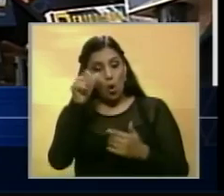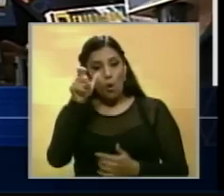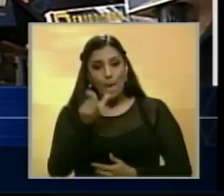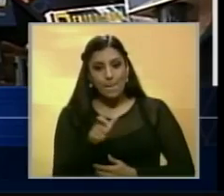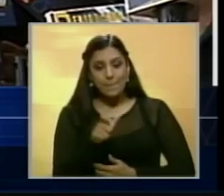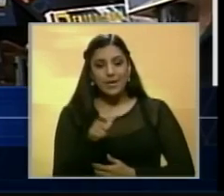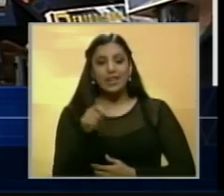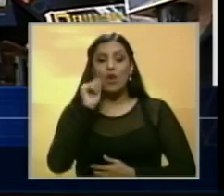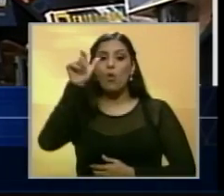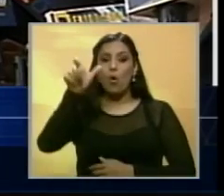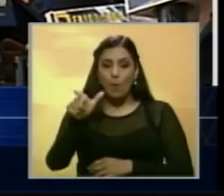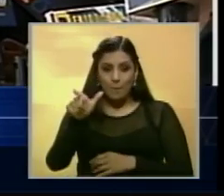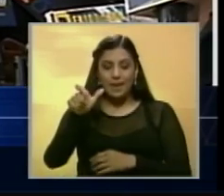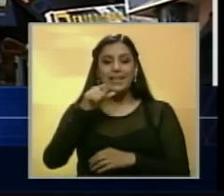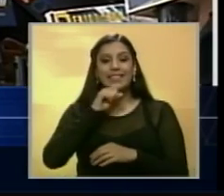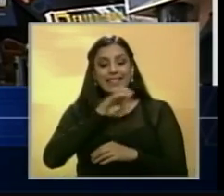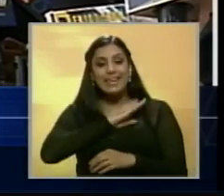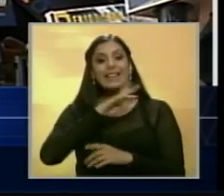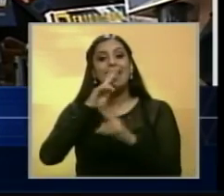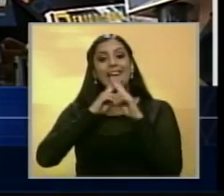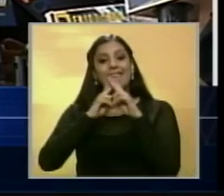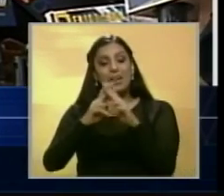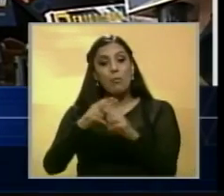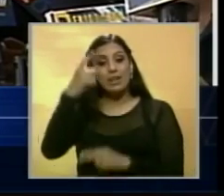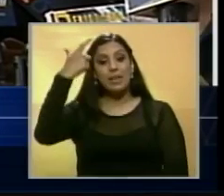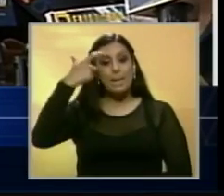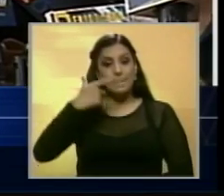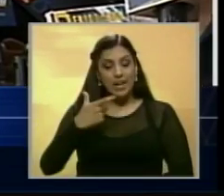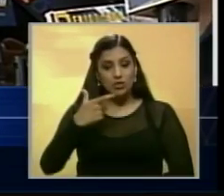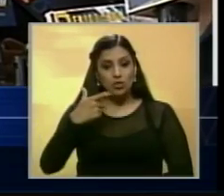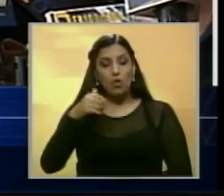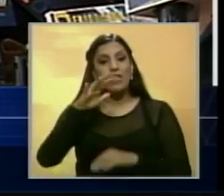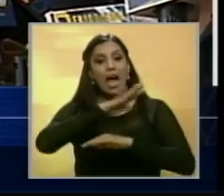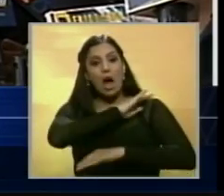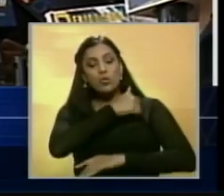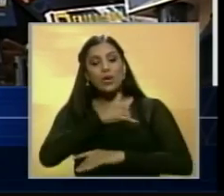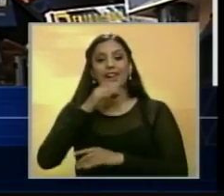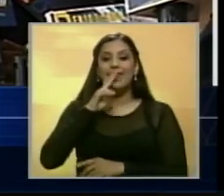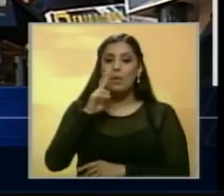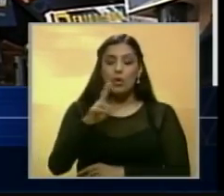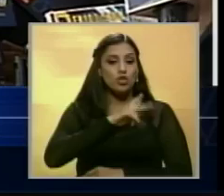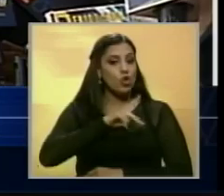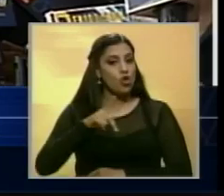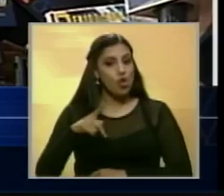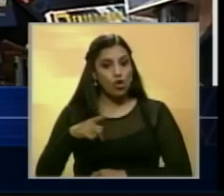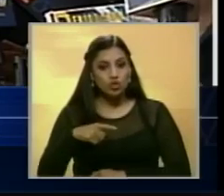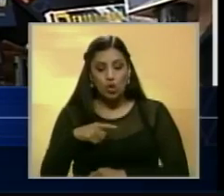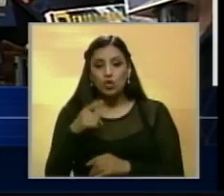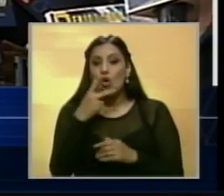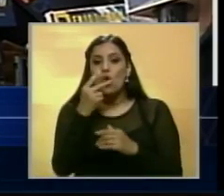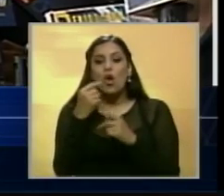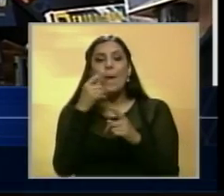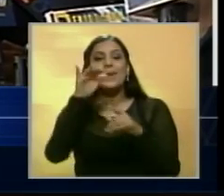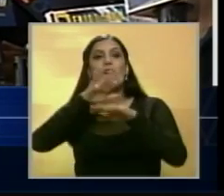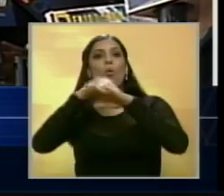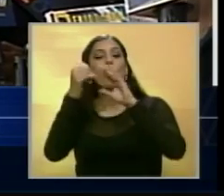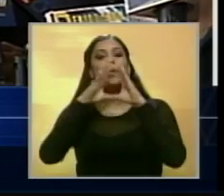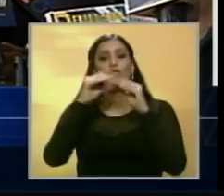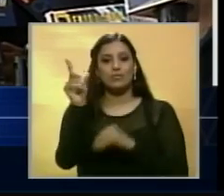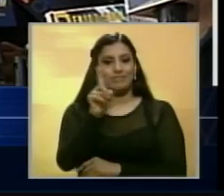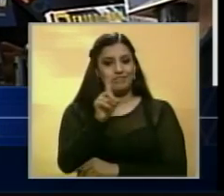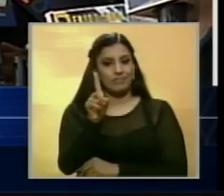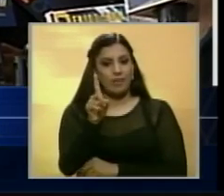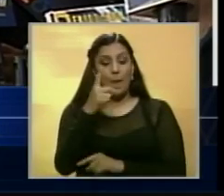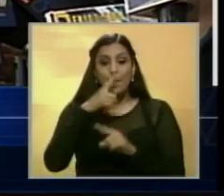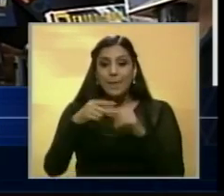Sabarce, él tiene que responder como persona frente a las autoridades. No vamos a generalizar contra las Fuerzas Armadas, sino